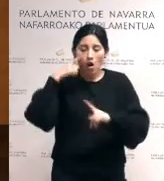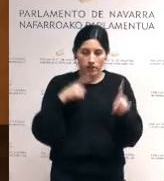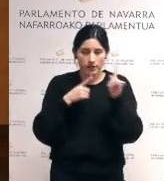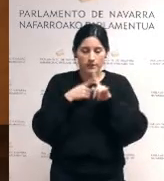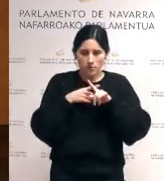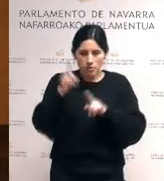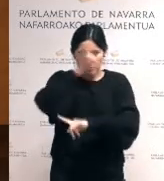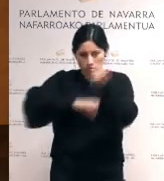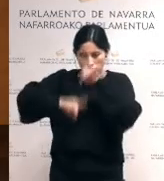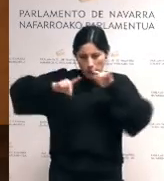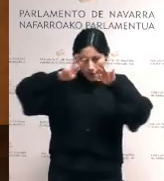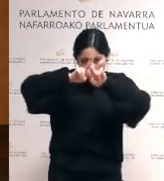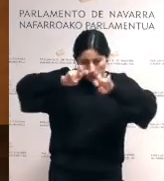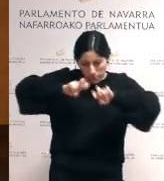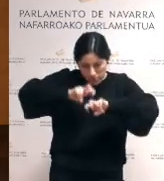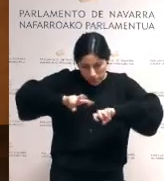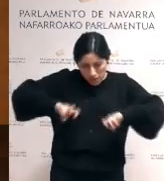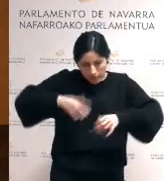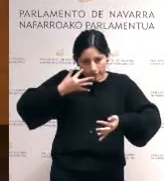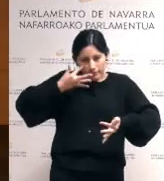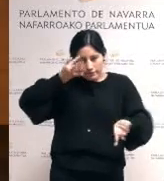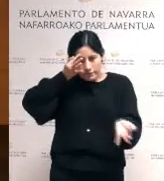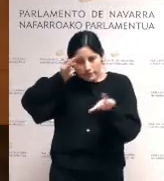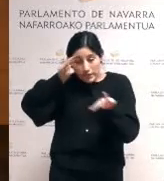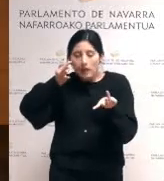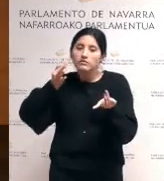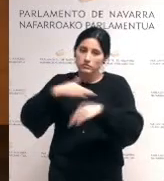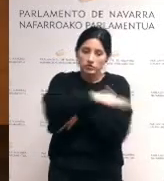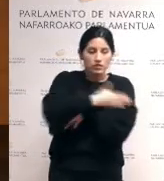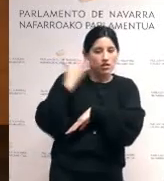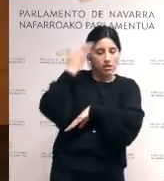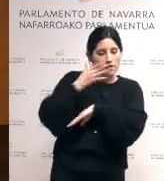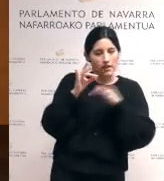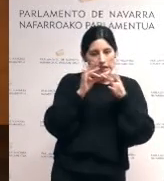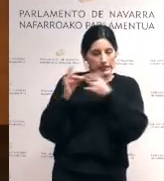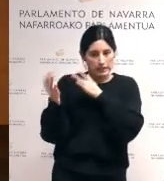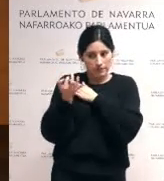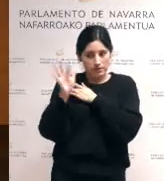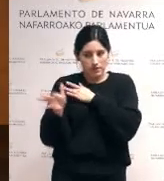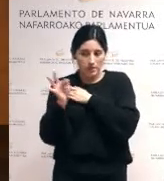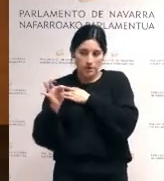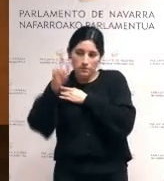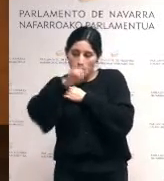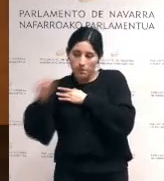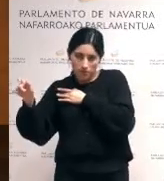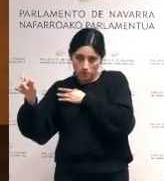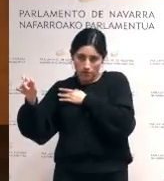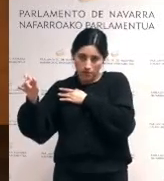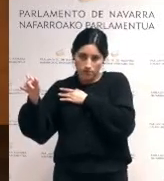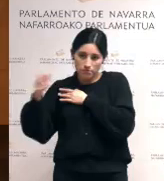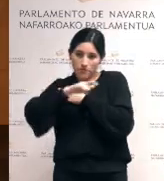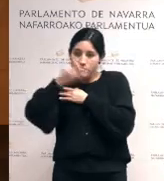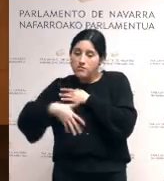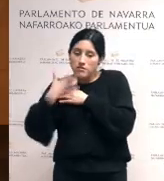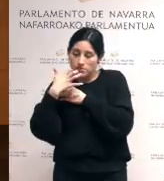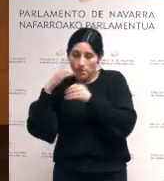problema realista y sin paños calientes, liderado por el Gobierno de Navarra, y en el que se cuente con la opinión de todo el mundo que tiene que aportar en esto.